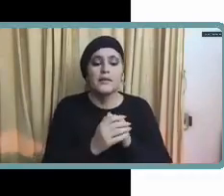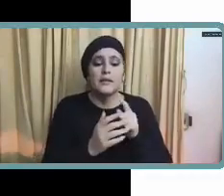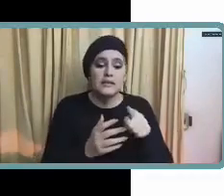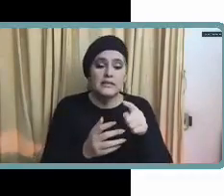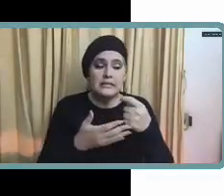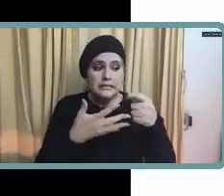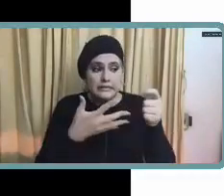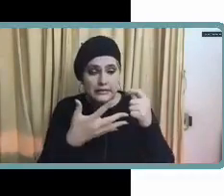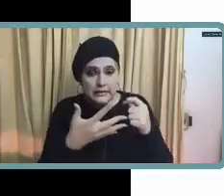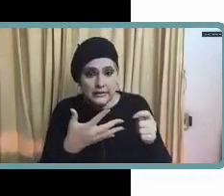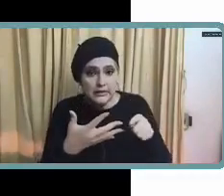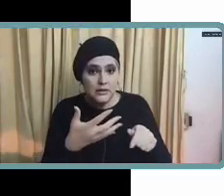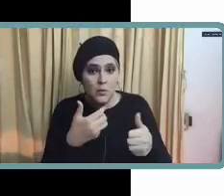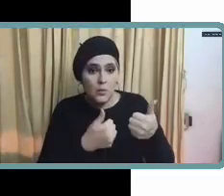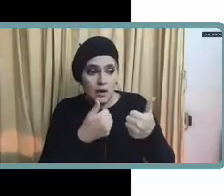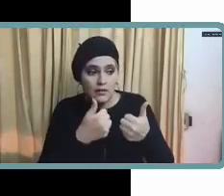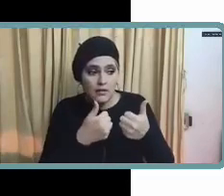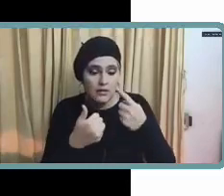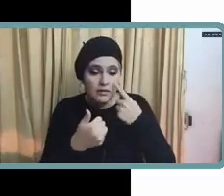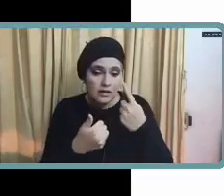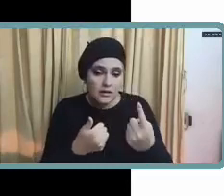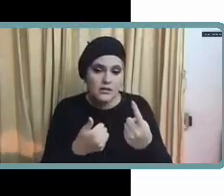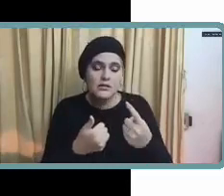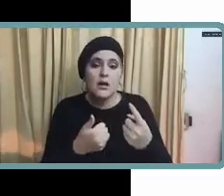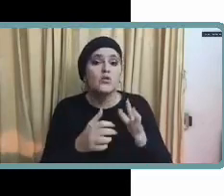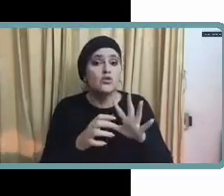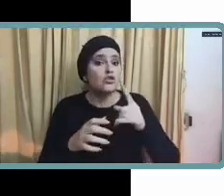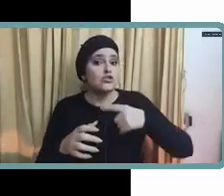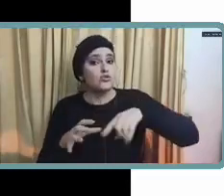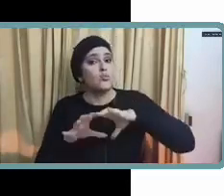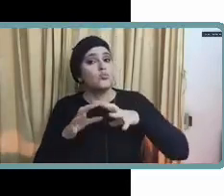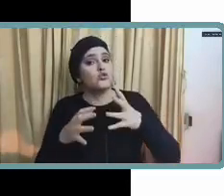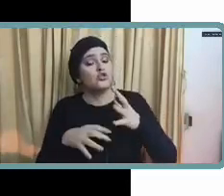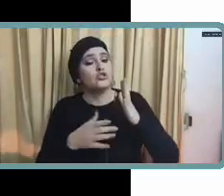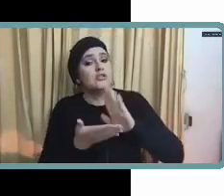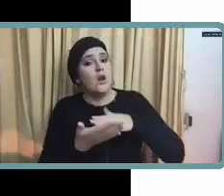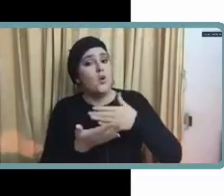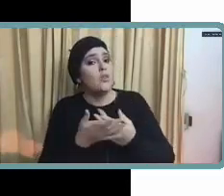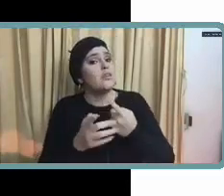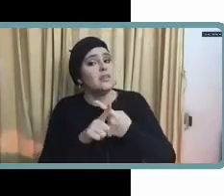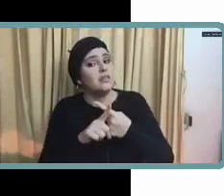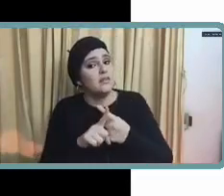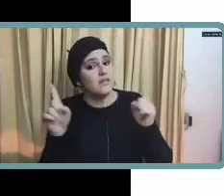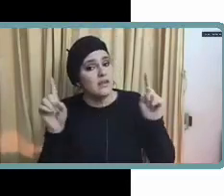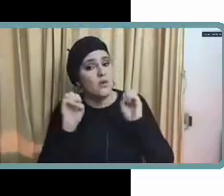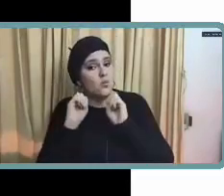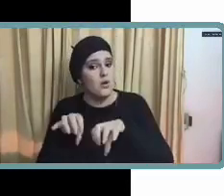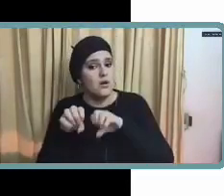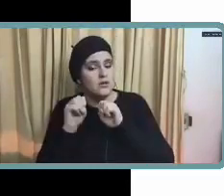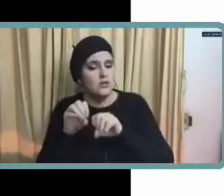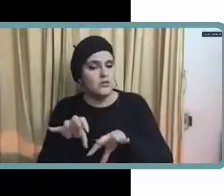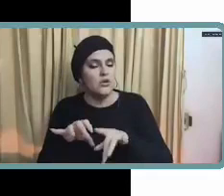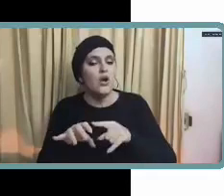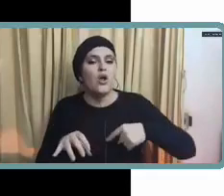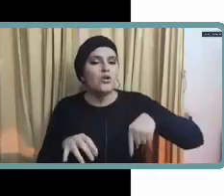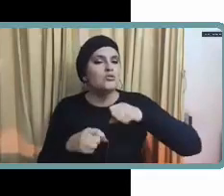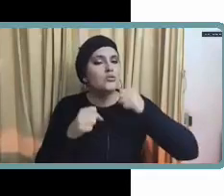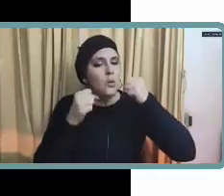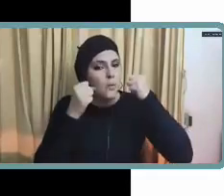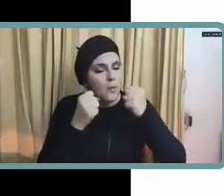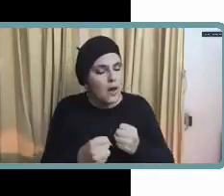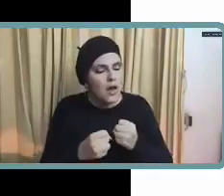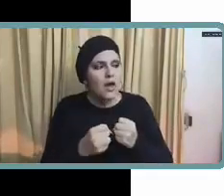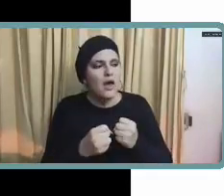podemos, el mundo de salud estoy hablando, que puede ser distinto al mundo de educación. Nosotros podemos entonces hacer guías clínicas. Cuando hacemos